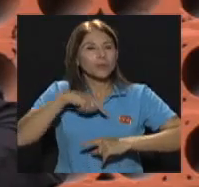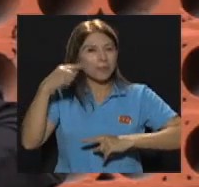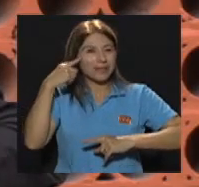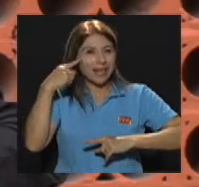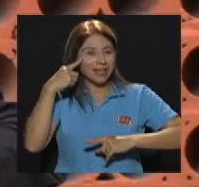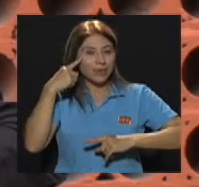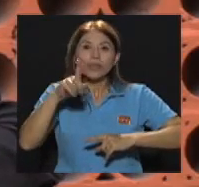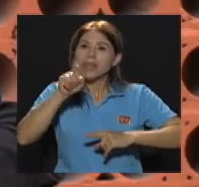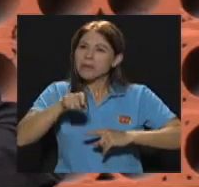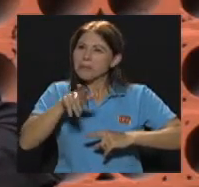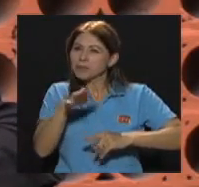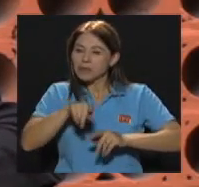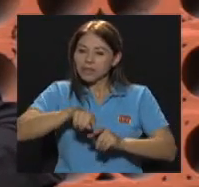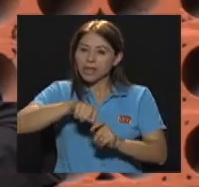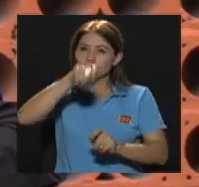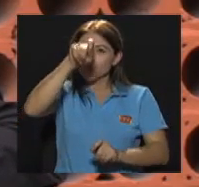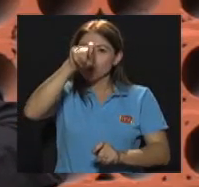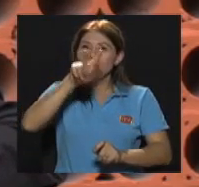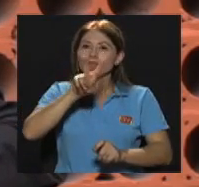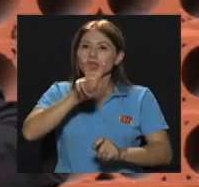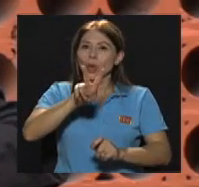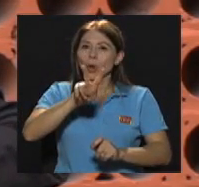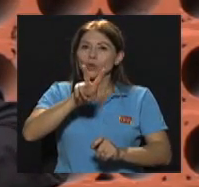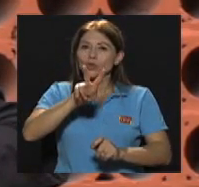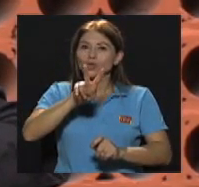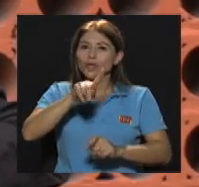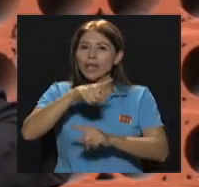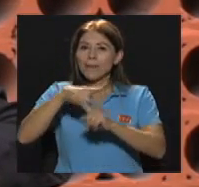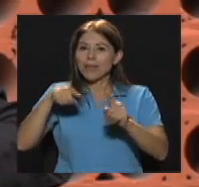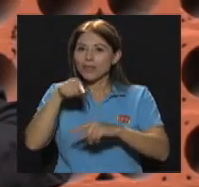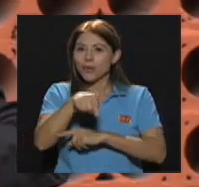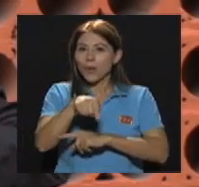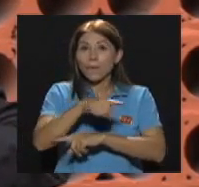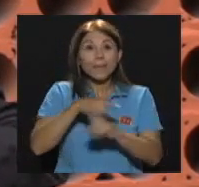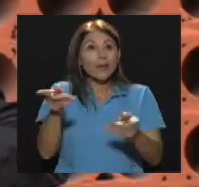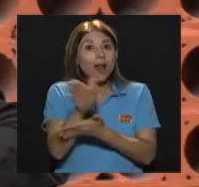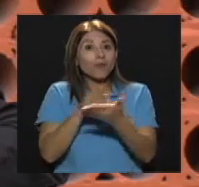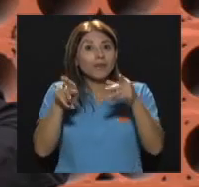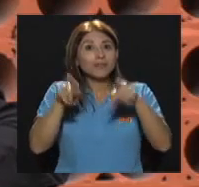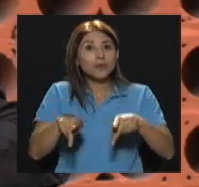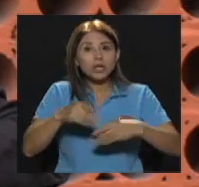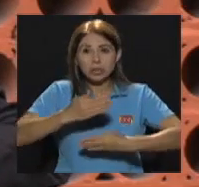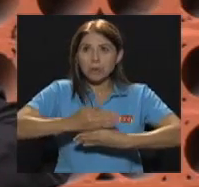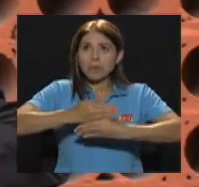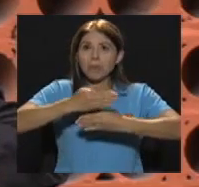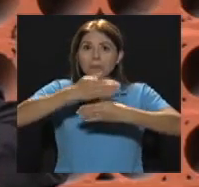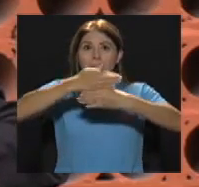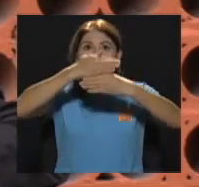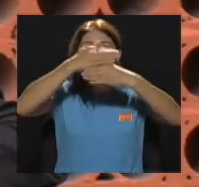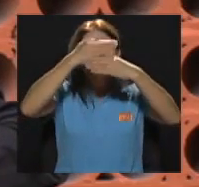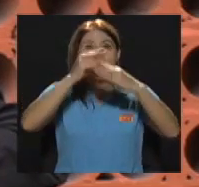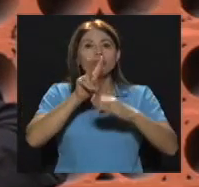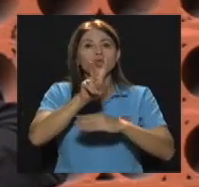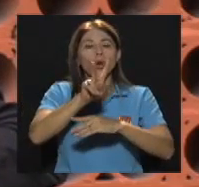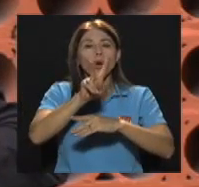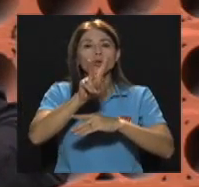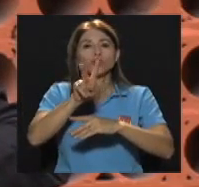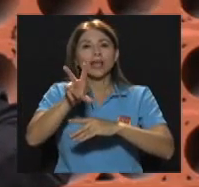hasta 2.30. Eso no permite que exista una buena refrescamiento o una buena